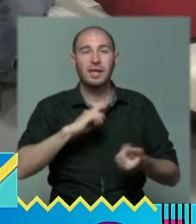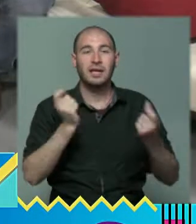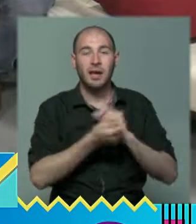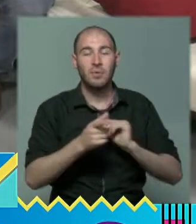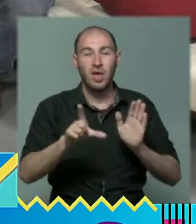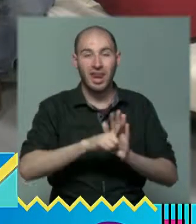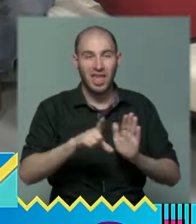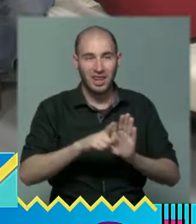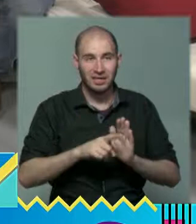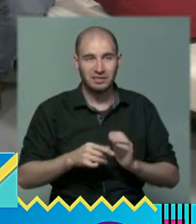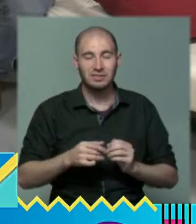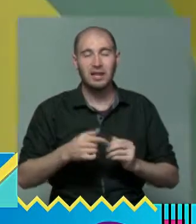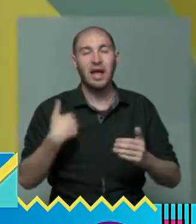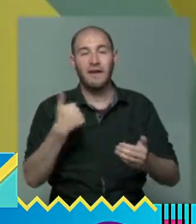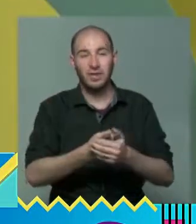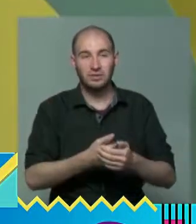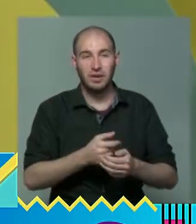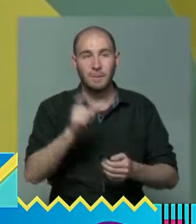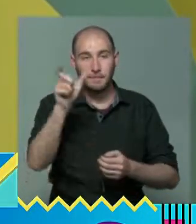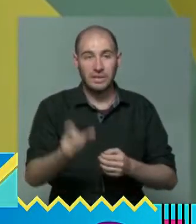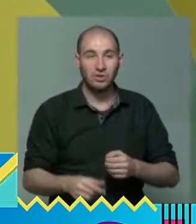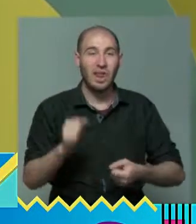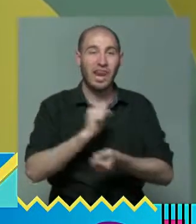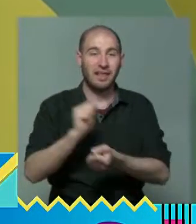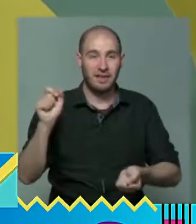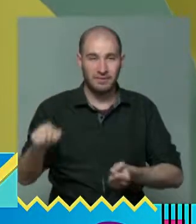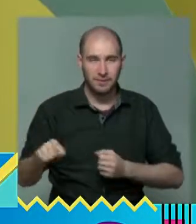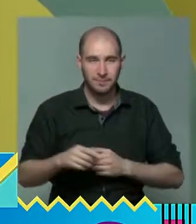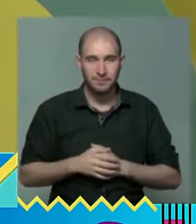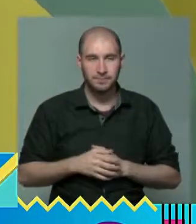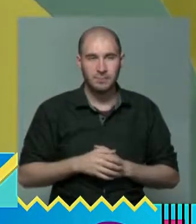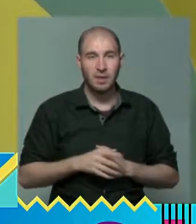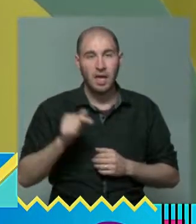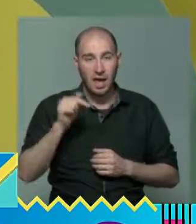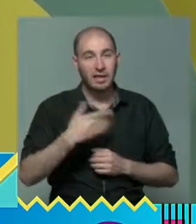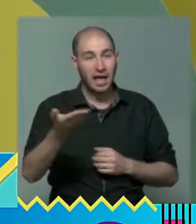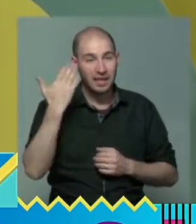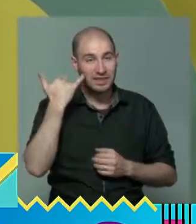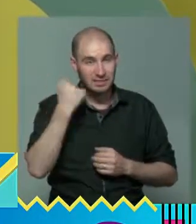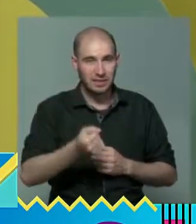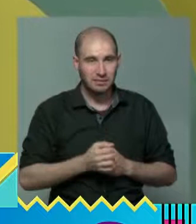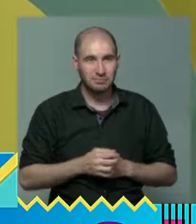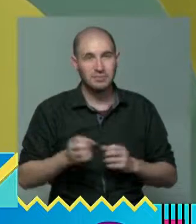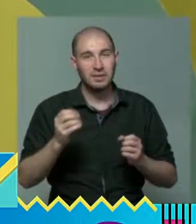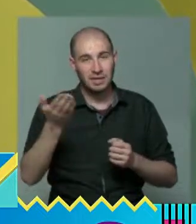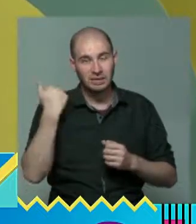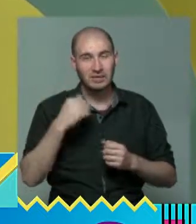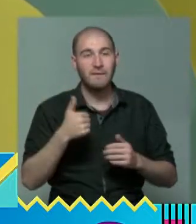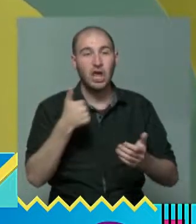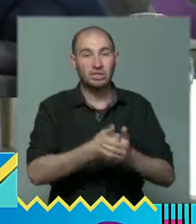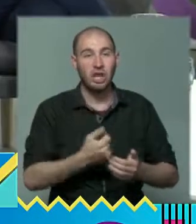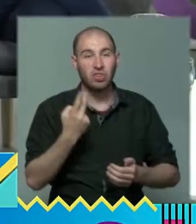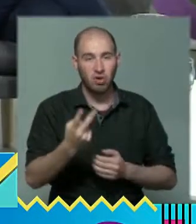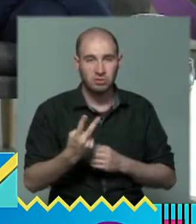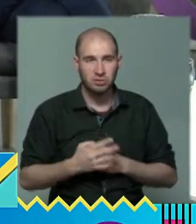ley de agresores sexuales, la persona que estaba en libertad, que ya había cometido, que está claro, había cometido 2